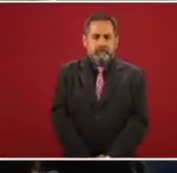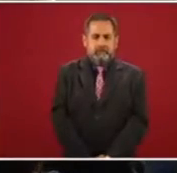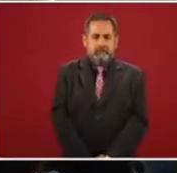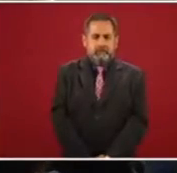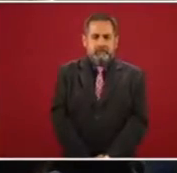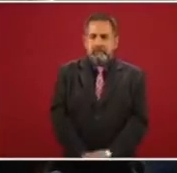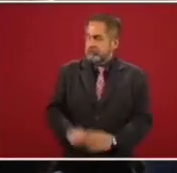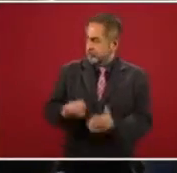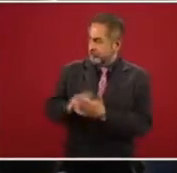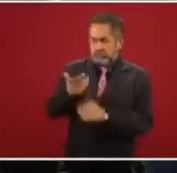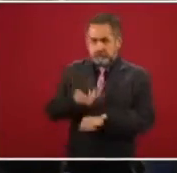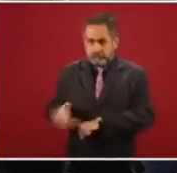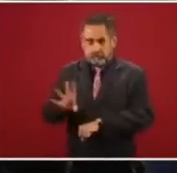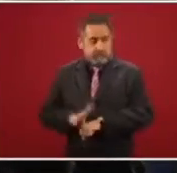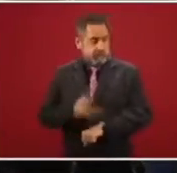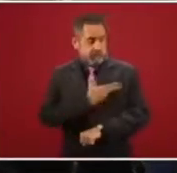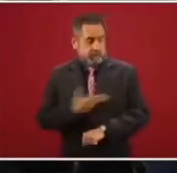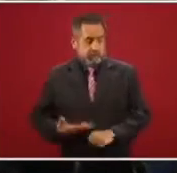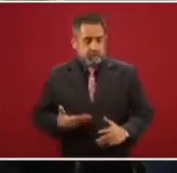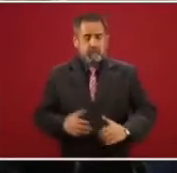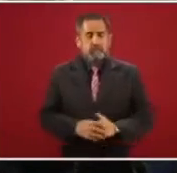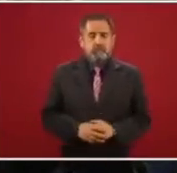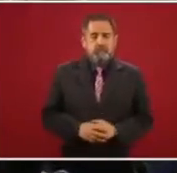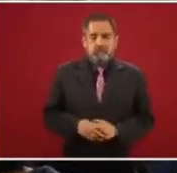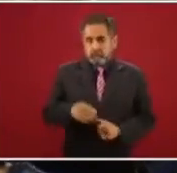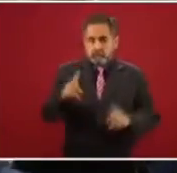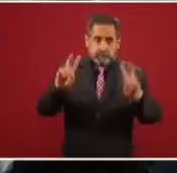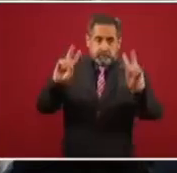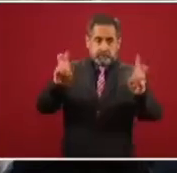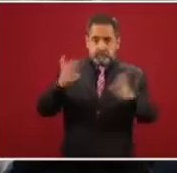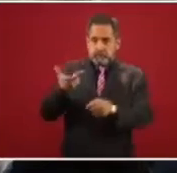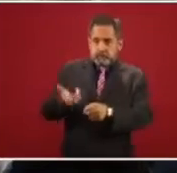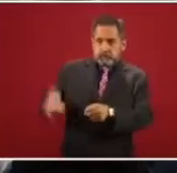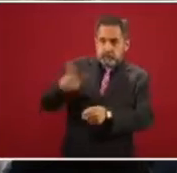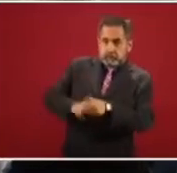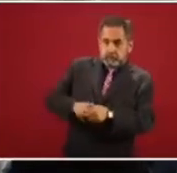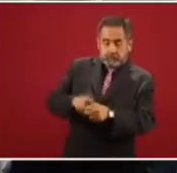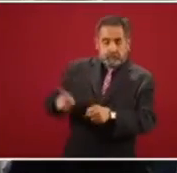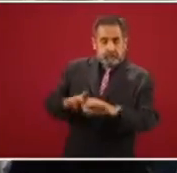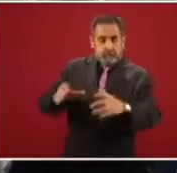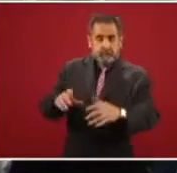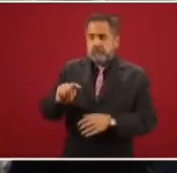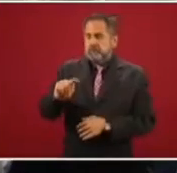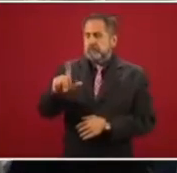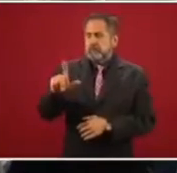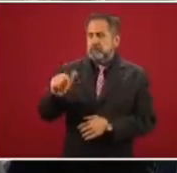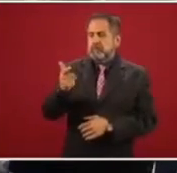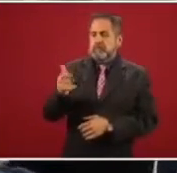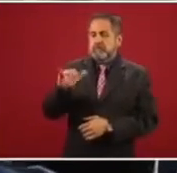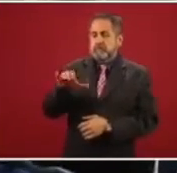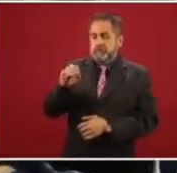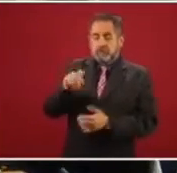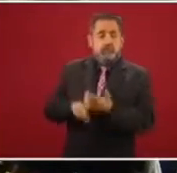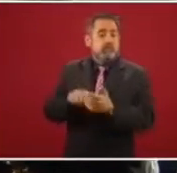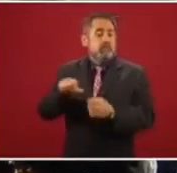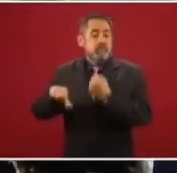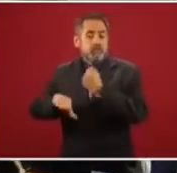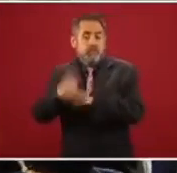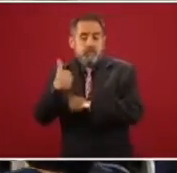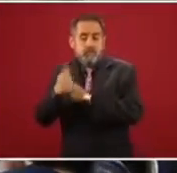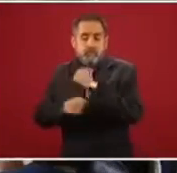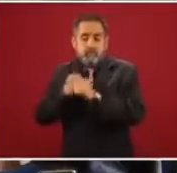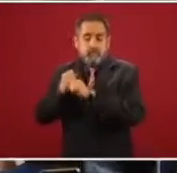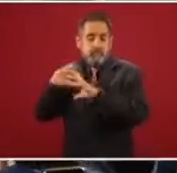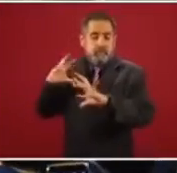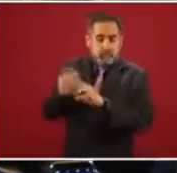muchas gracias con sugerencia presidente si el tema del hospital rural de tlaxiaco que lleva a 11 años desde el